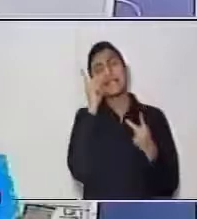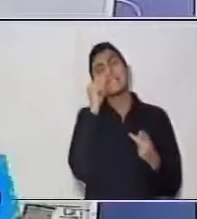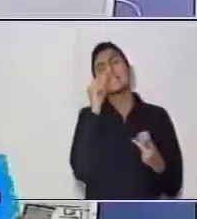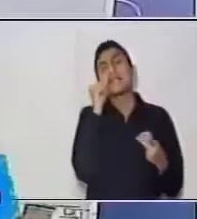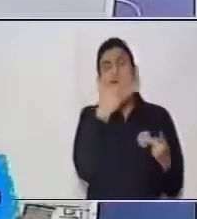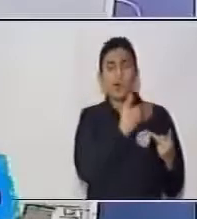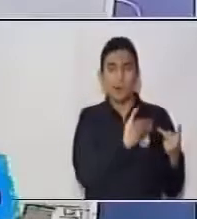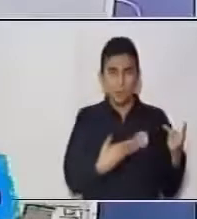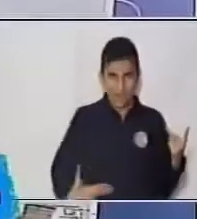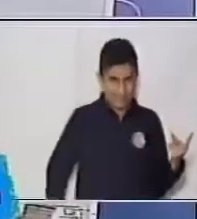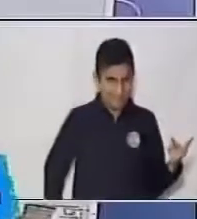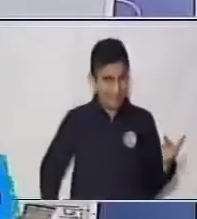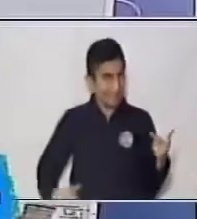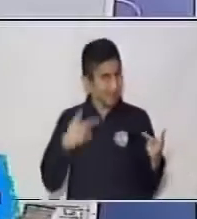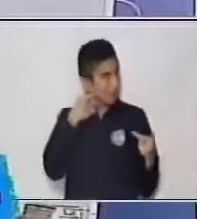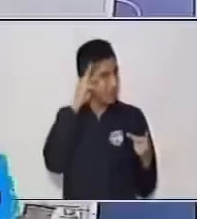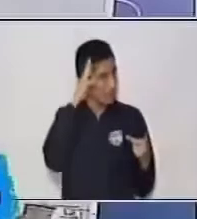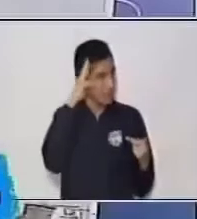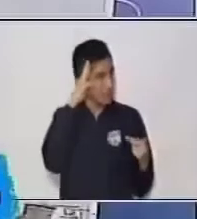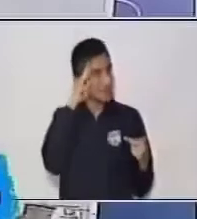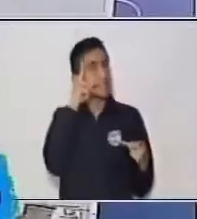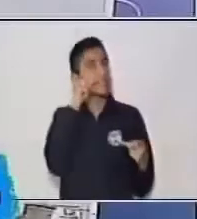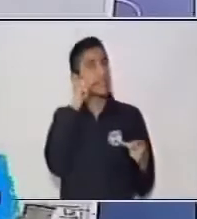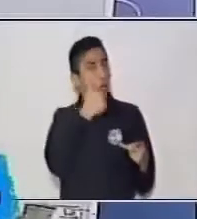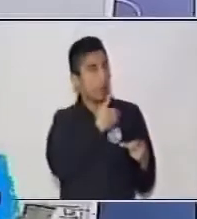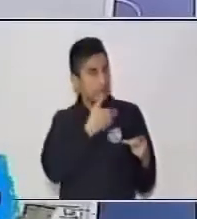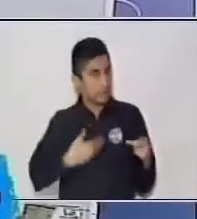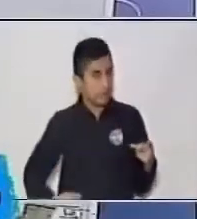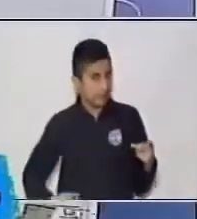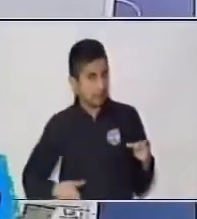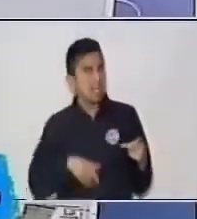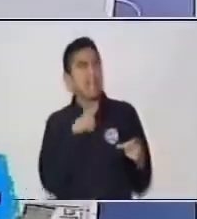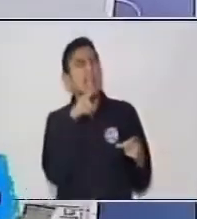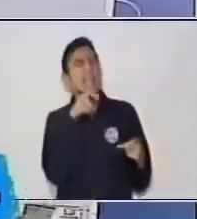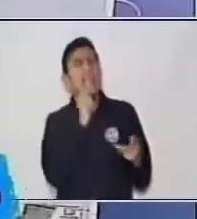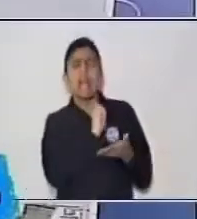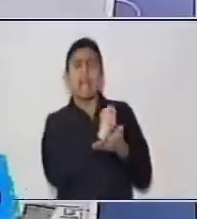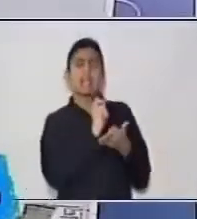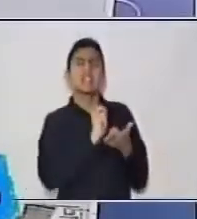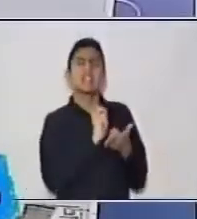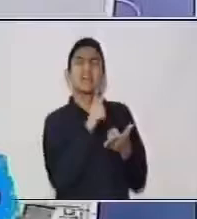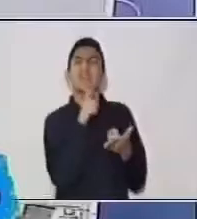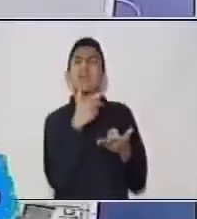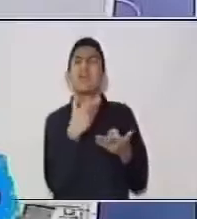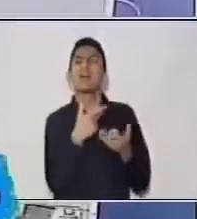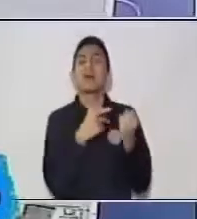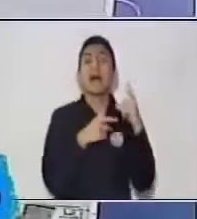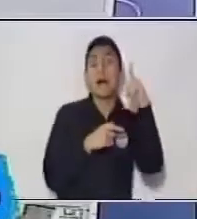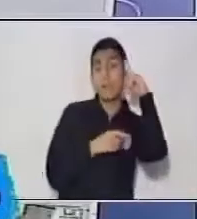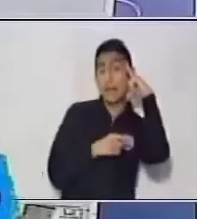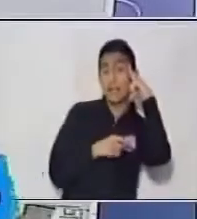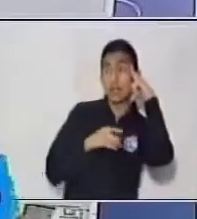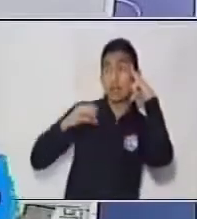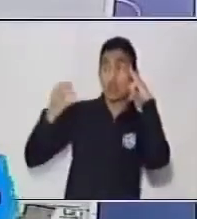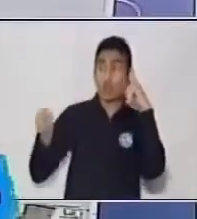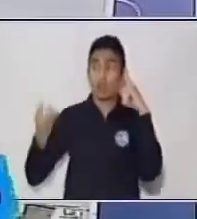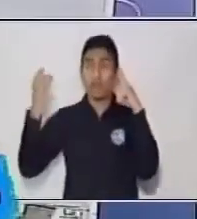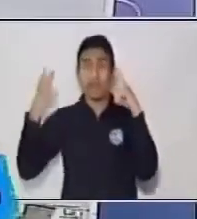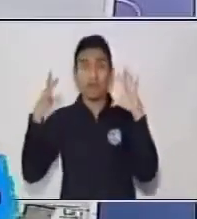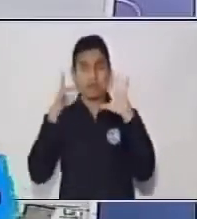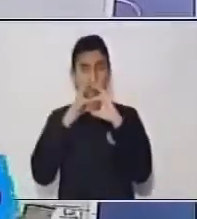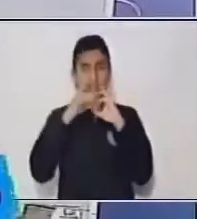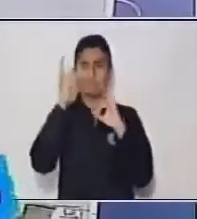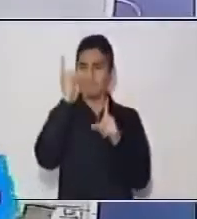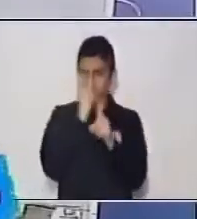el Portal del Comercio, ¿te acuerdas? A ver, ¿quién será el autor de los que están acá? Excelente, Miguel